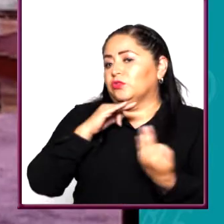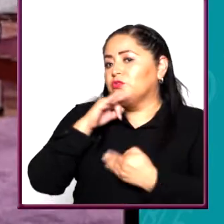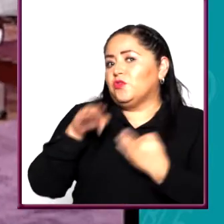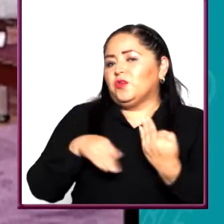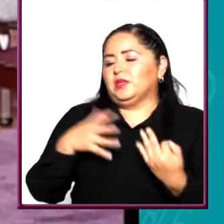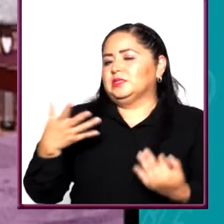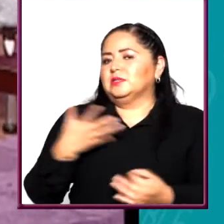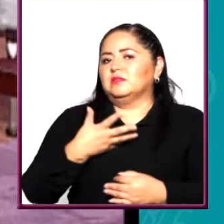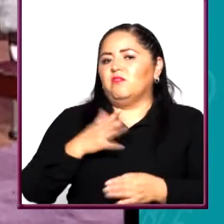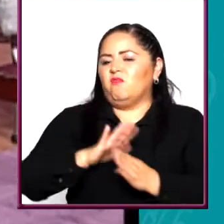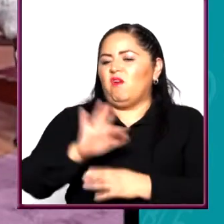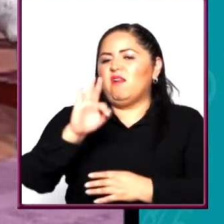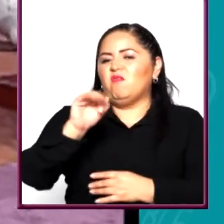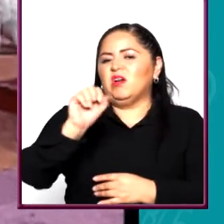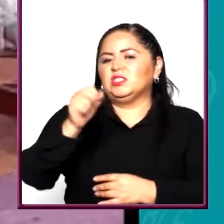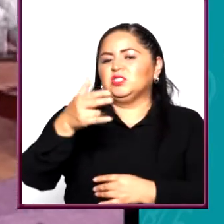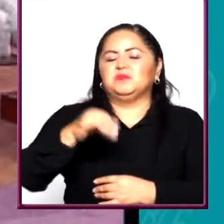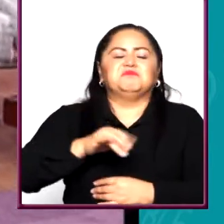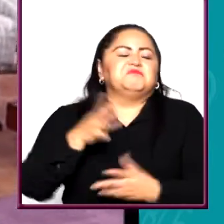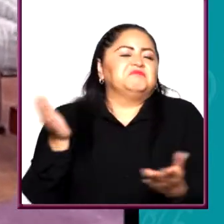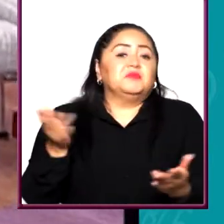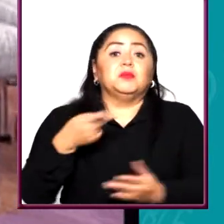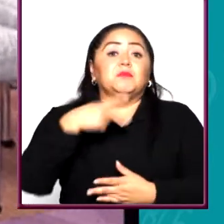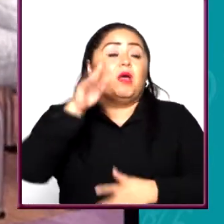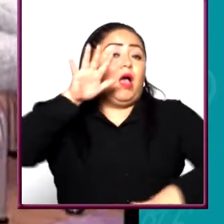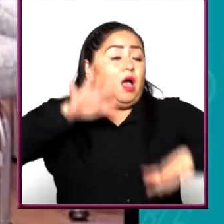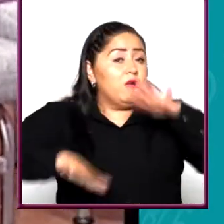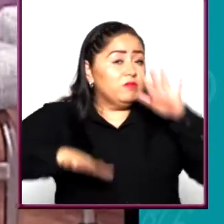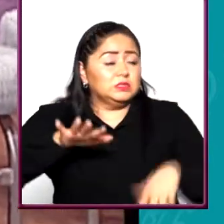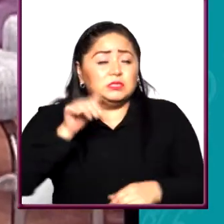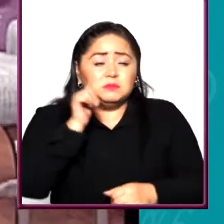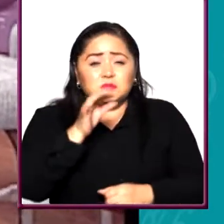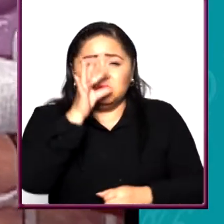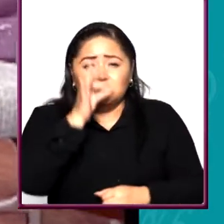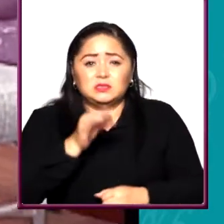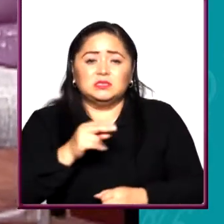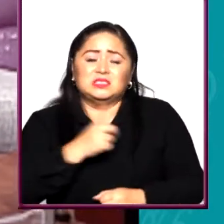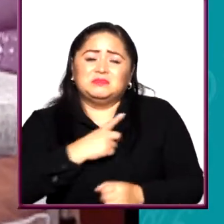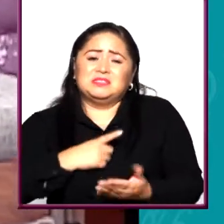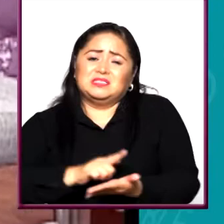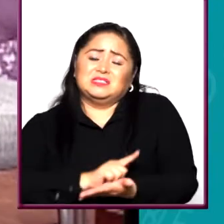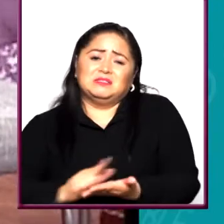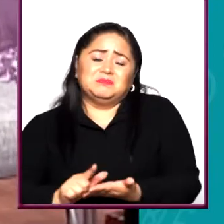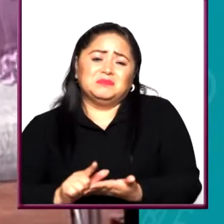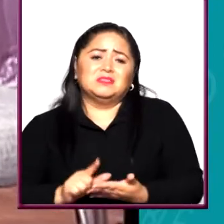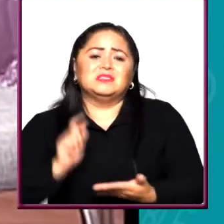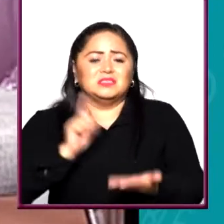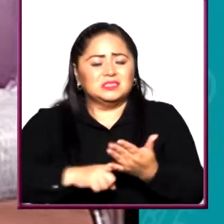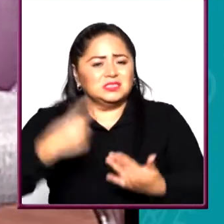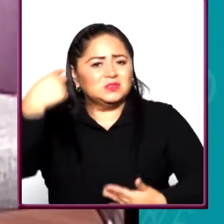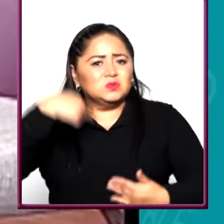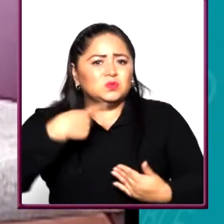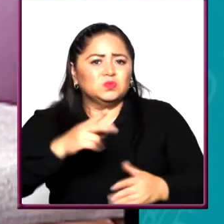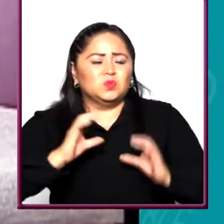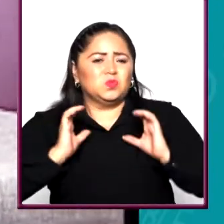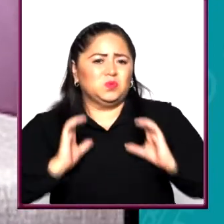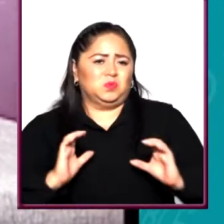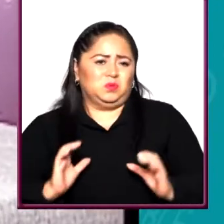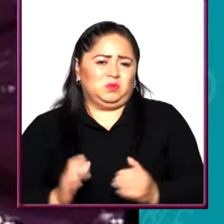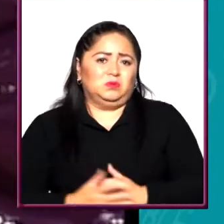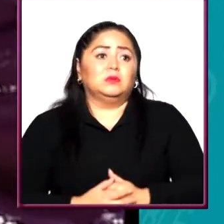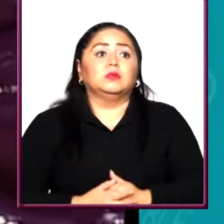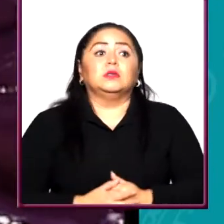lo tienen, lo fashion ni se diga. Pero lo que a veces les falla es su higiene sexual, o sea, la limpieza de su